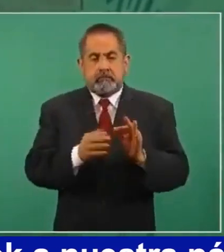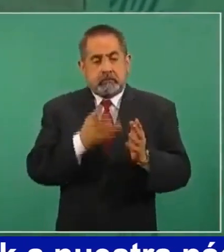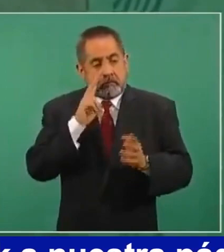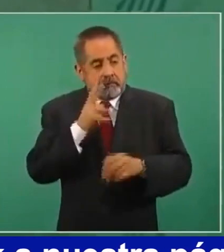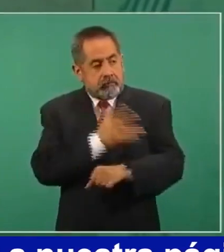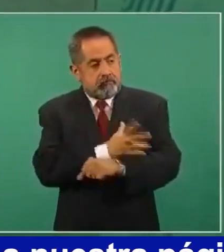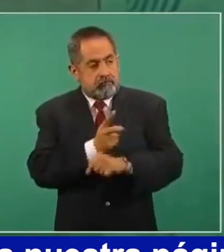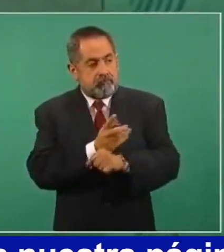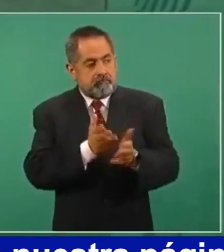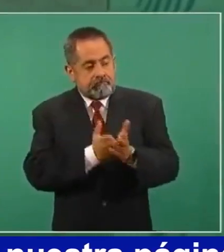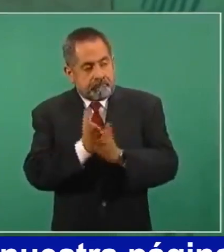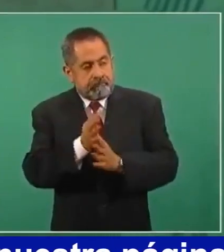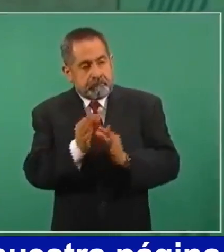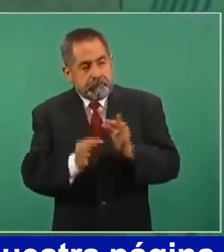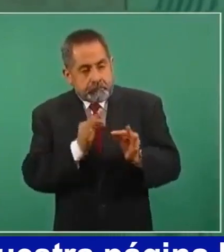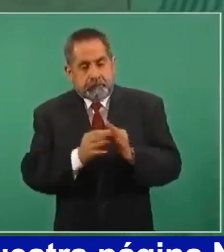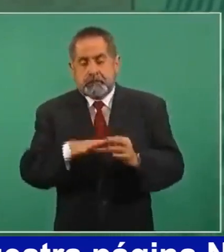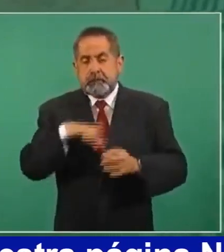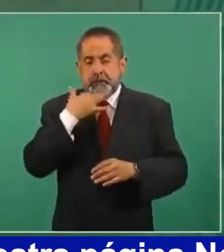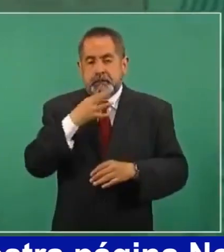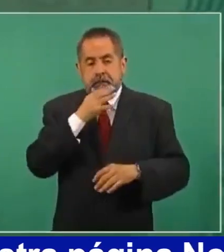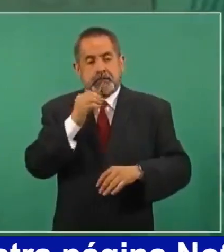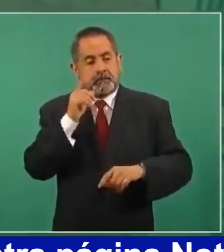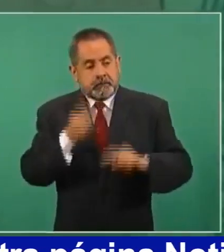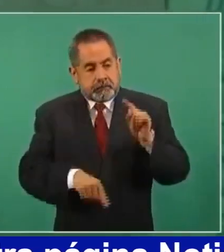rectitud, que no haya corrupción.